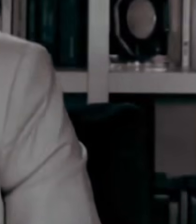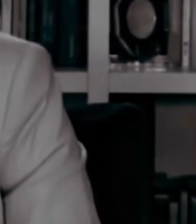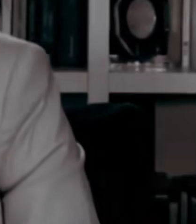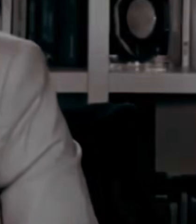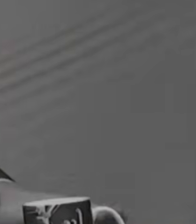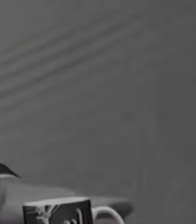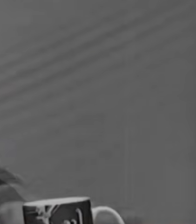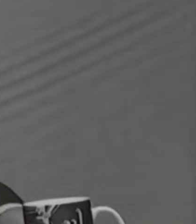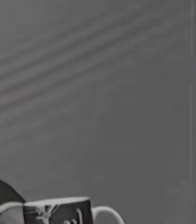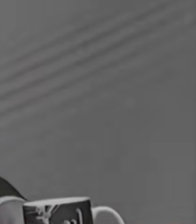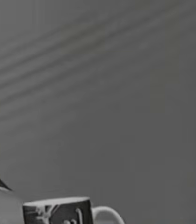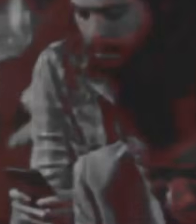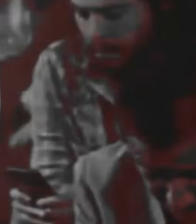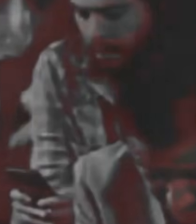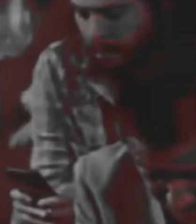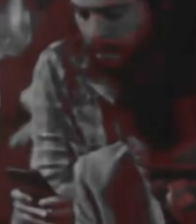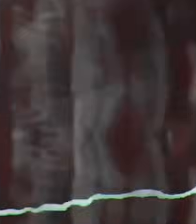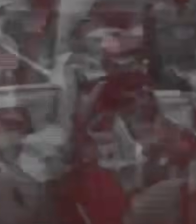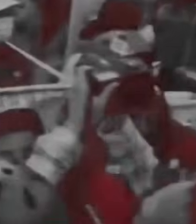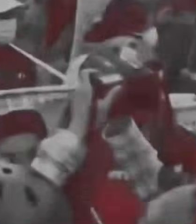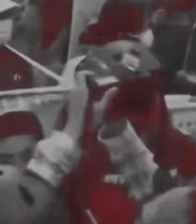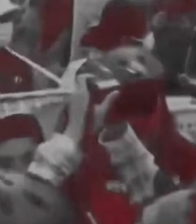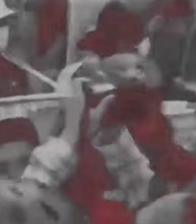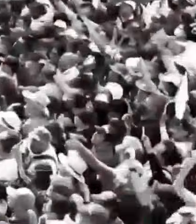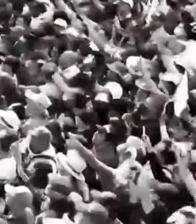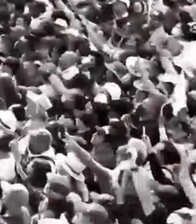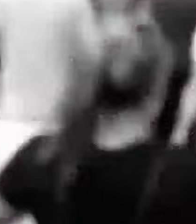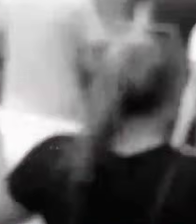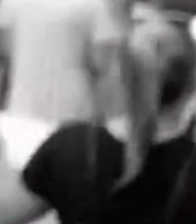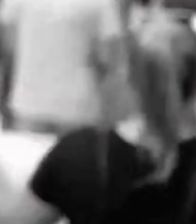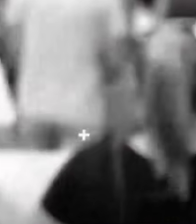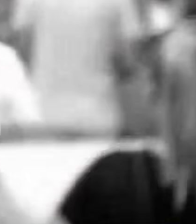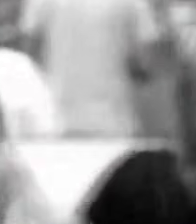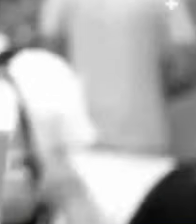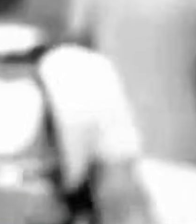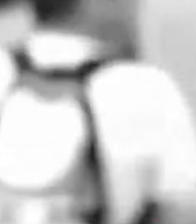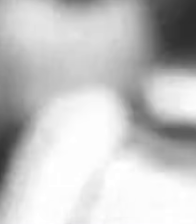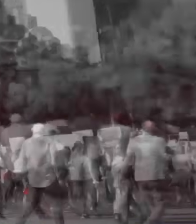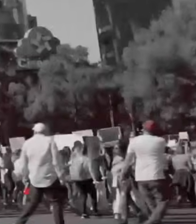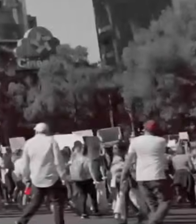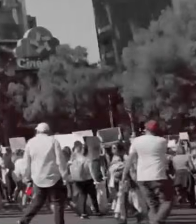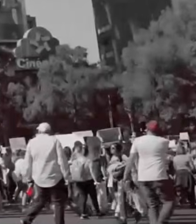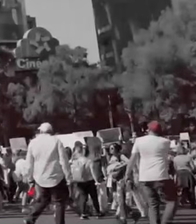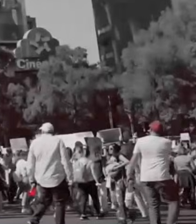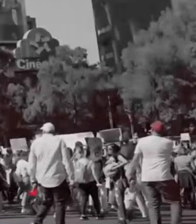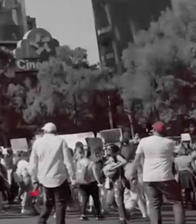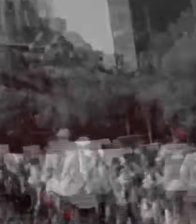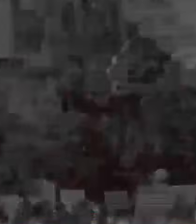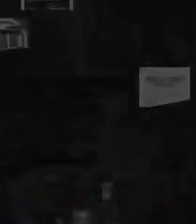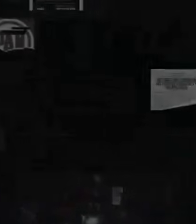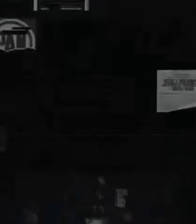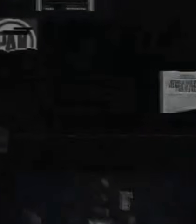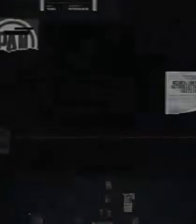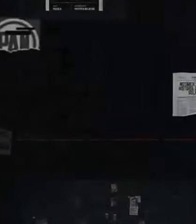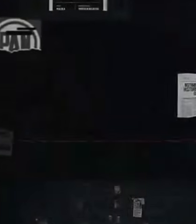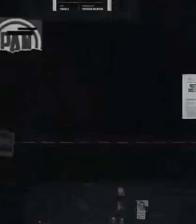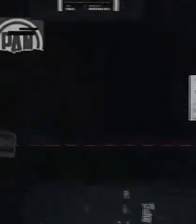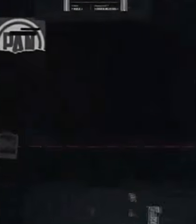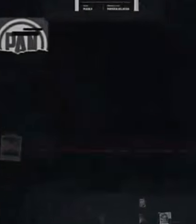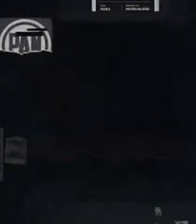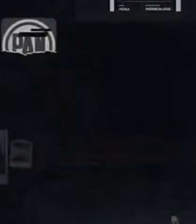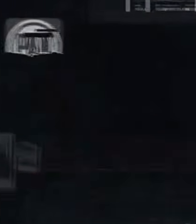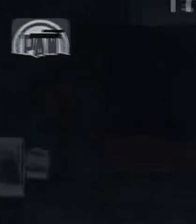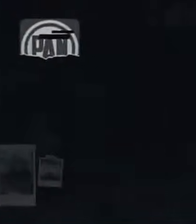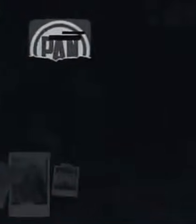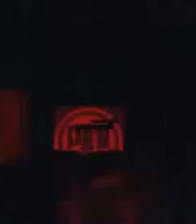prensa sin vergüenza que dispensa ofensas a una masa densa que desconoce qué piensa. Si cambia de discurso buscando que no se note,